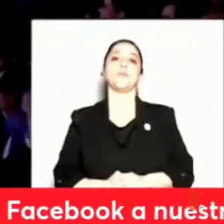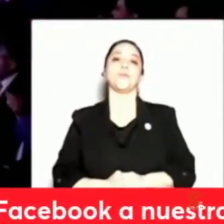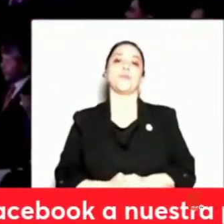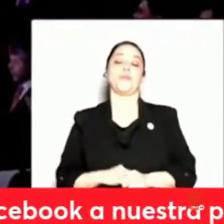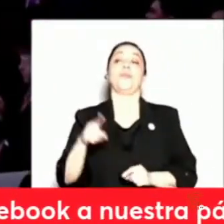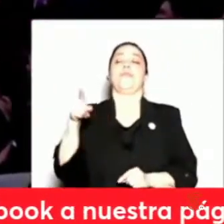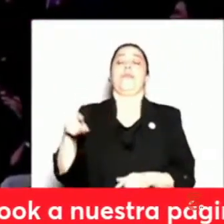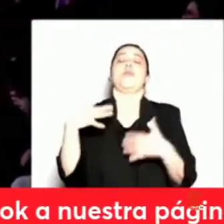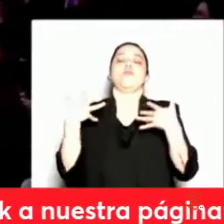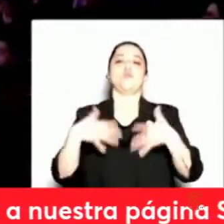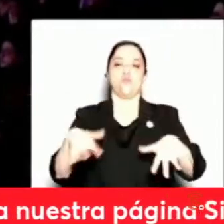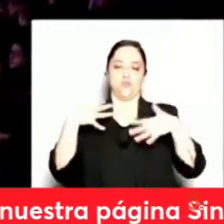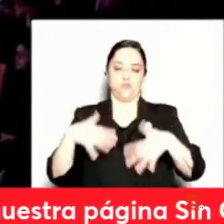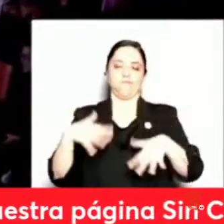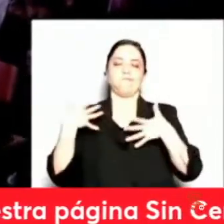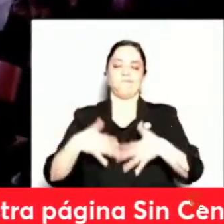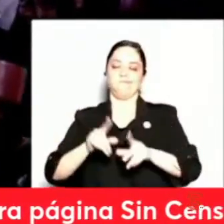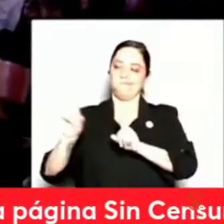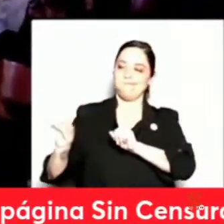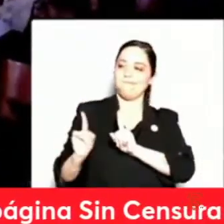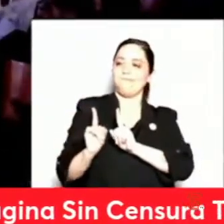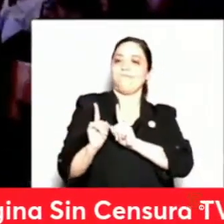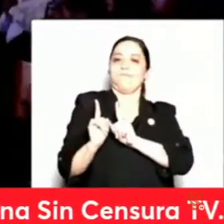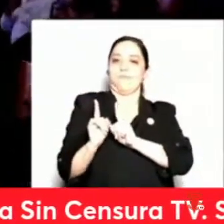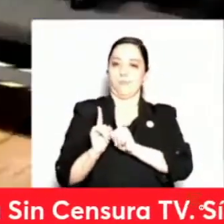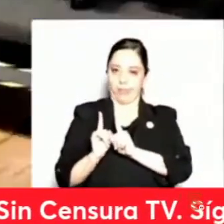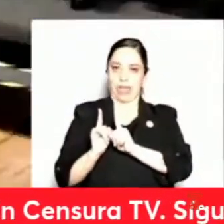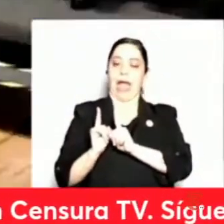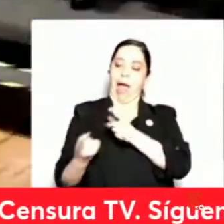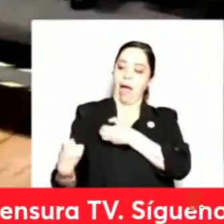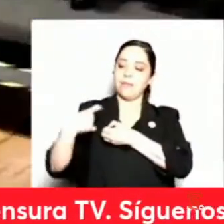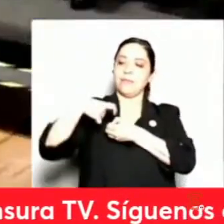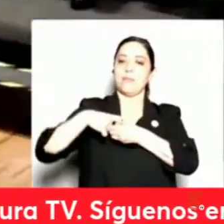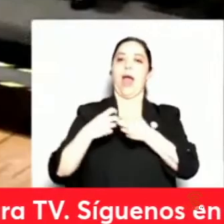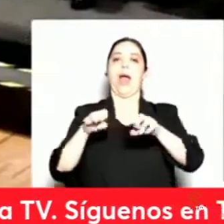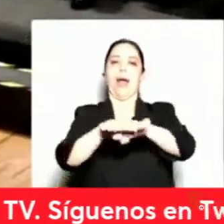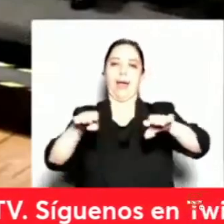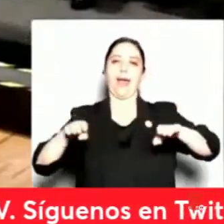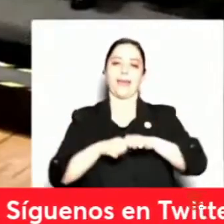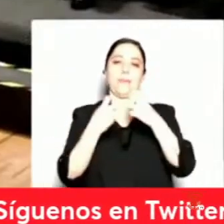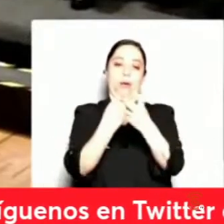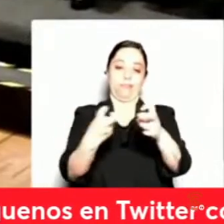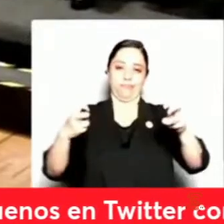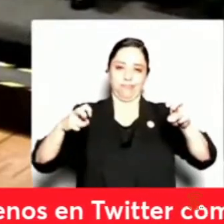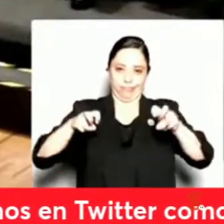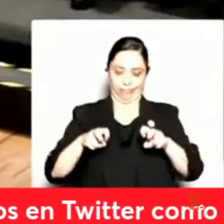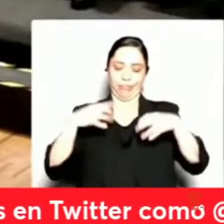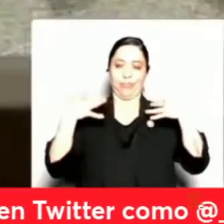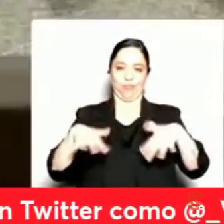Es un honor tener a Alejandro en este gabinete y le agradezco mucho.